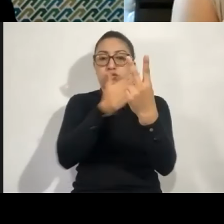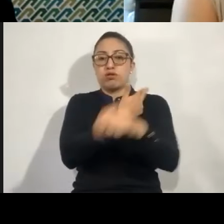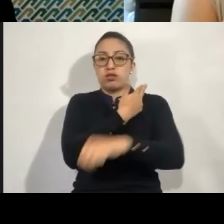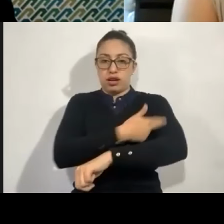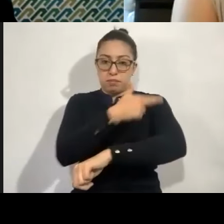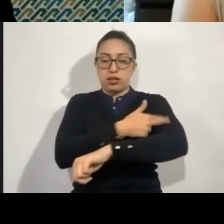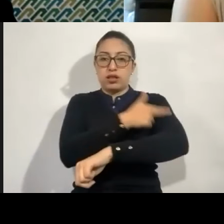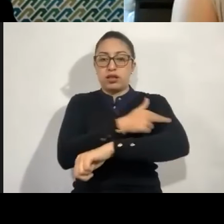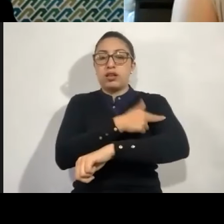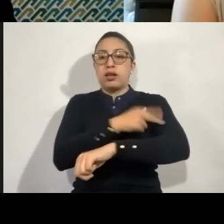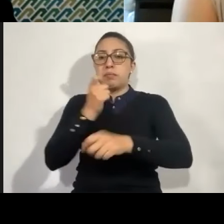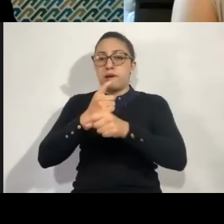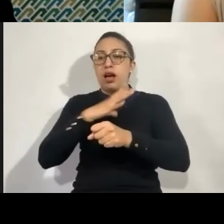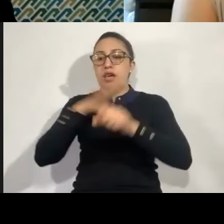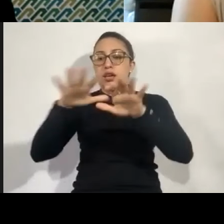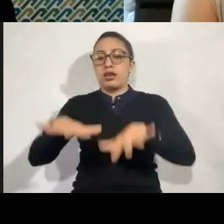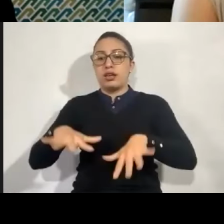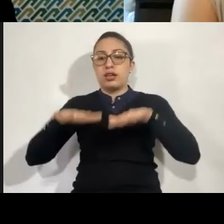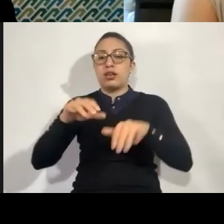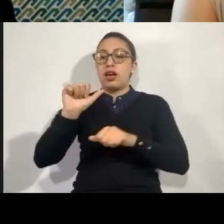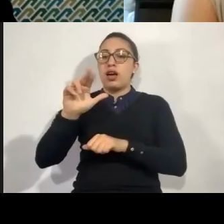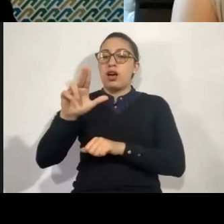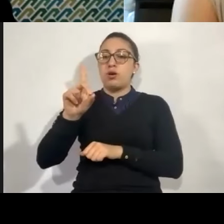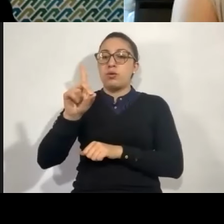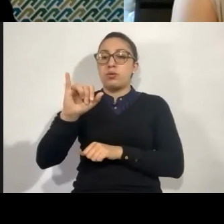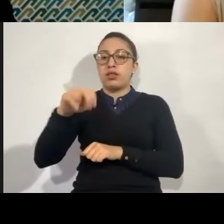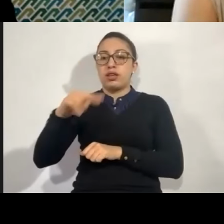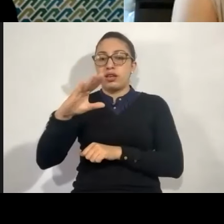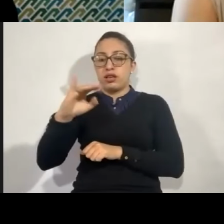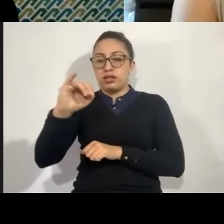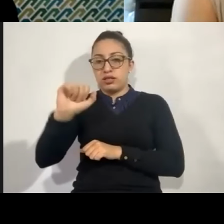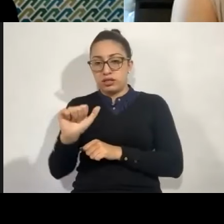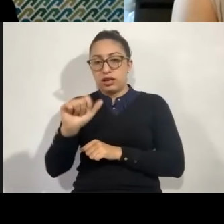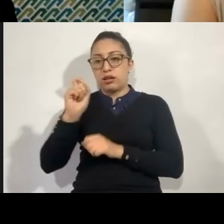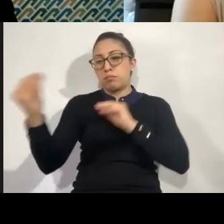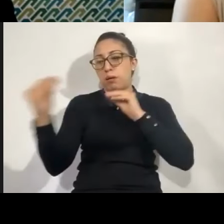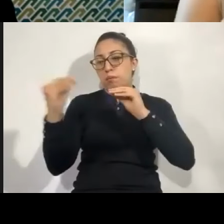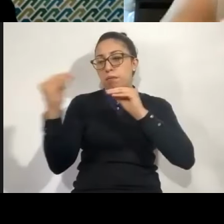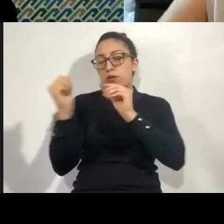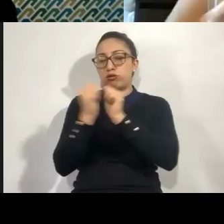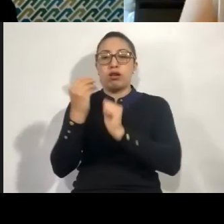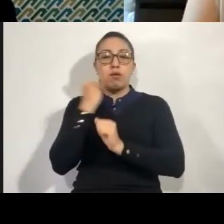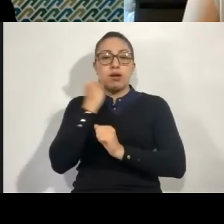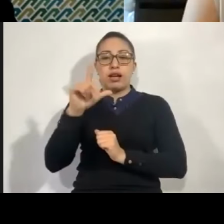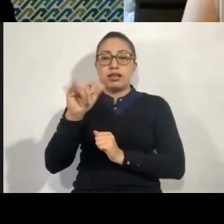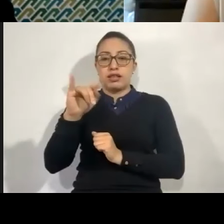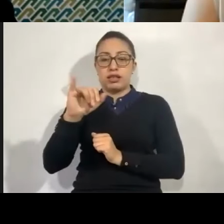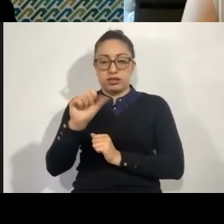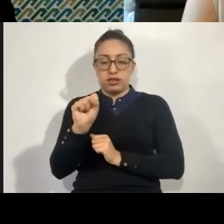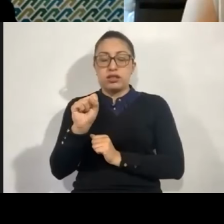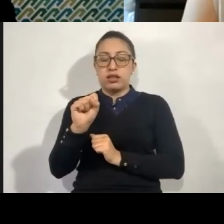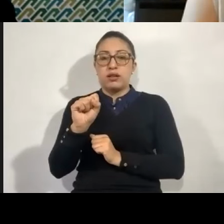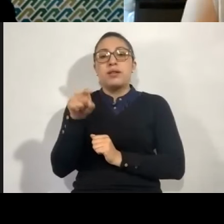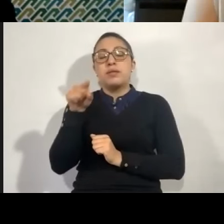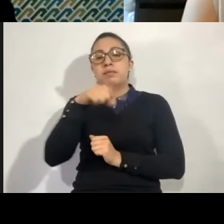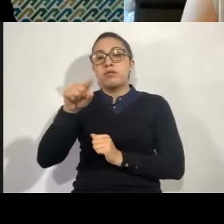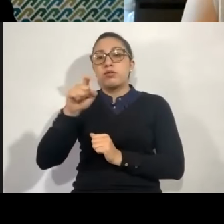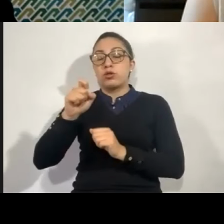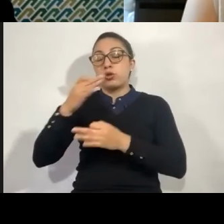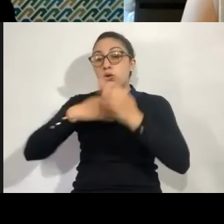la audiencia de fijación de litis y las mesas de trabajo, que de origen estaban